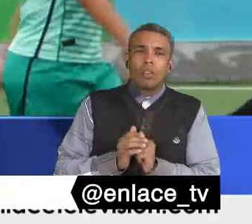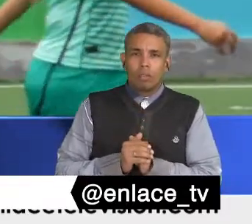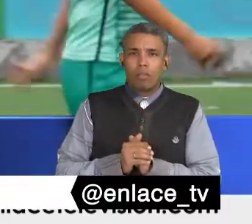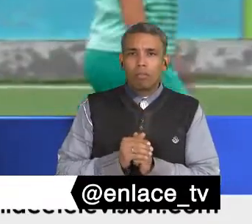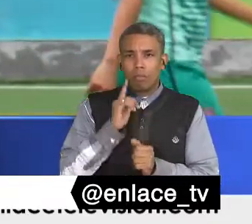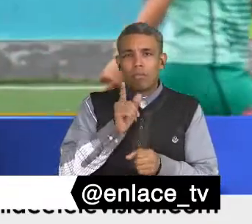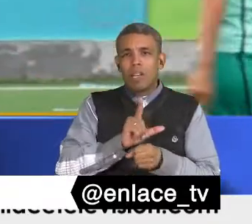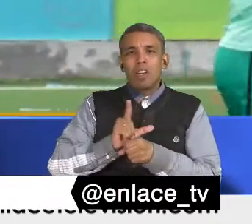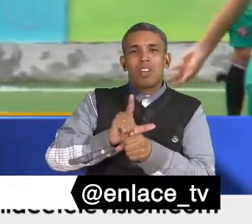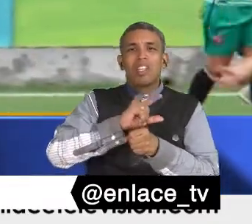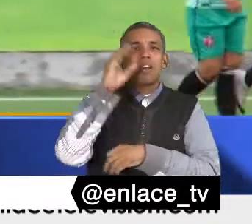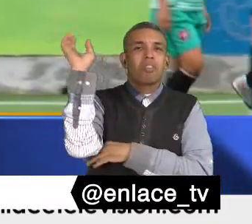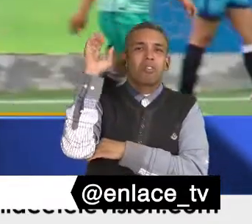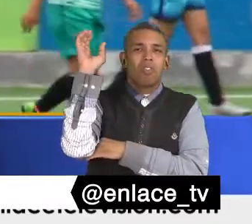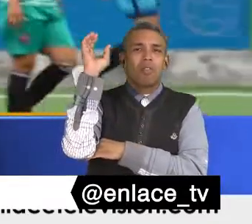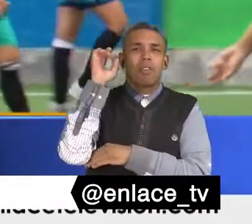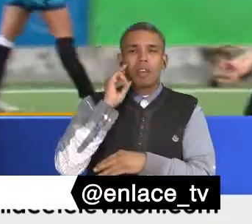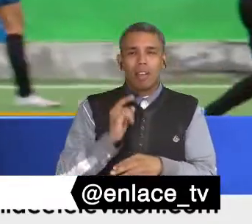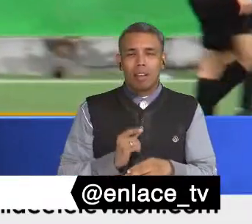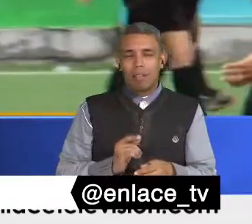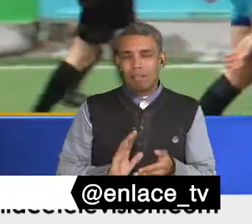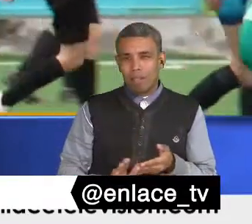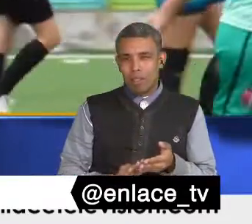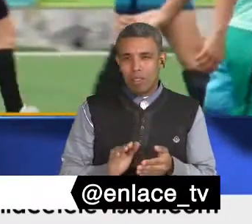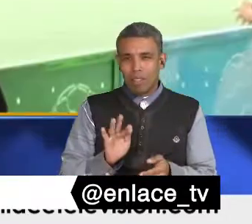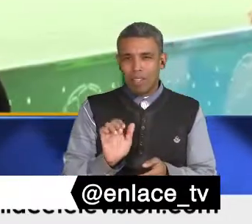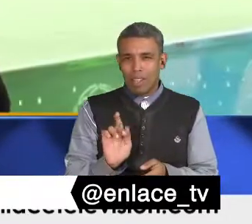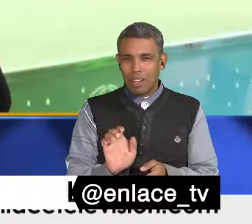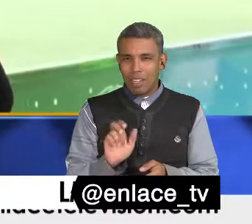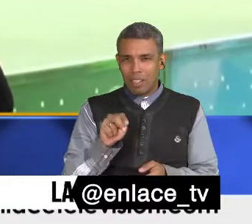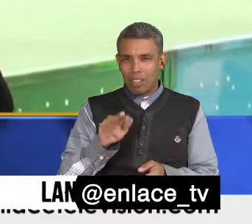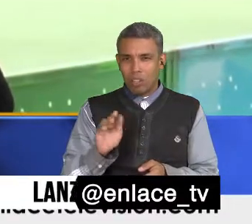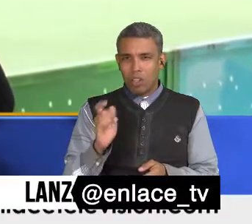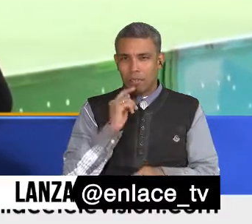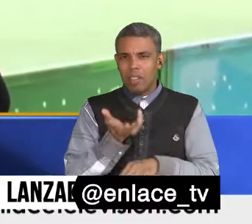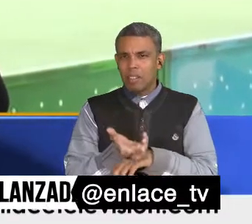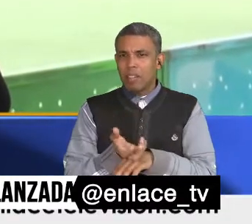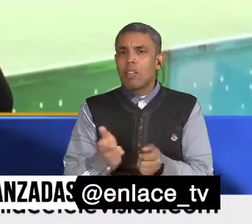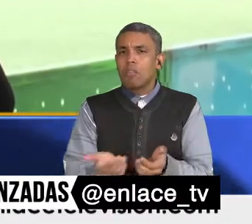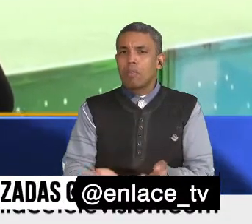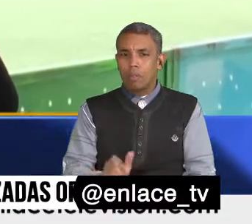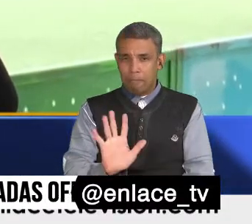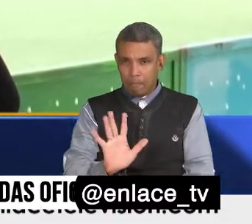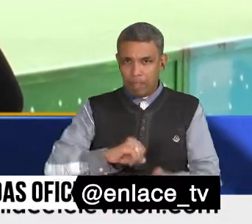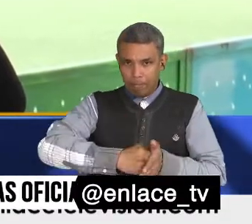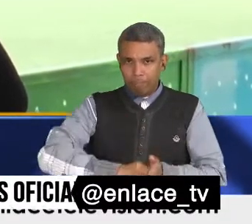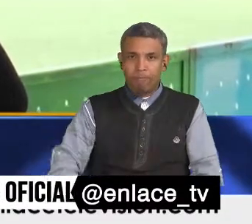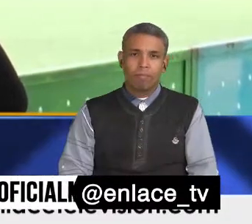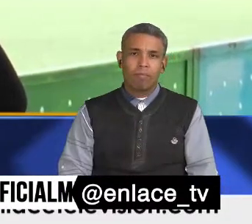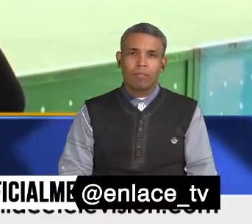fútbol femenino Las Talentosas que se jugó en la cancha de Cotrae con la Comuna 2 de la ciudad. Ya